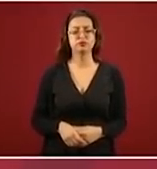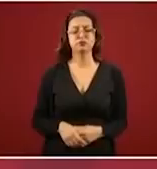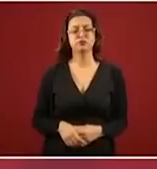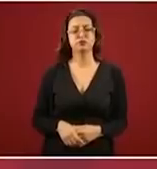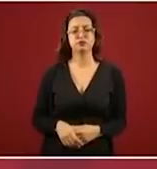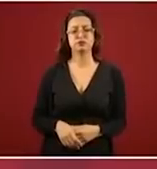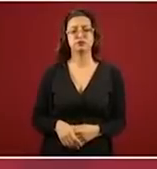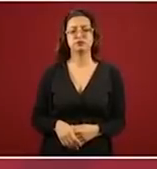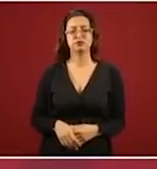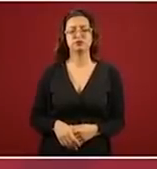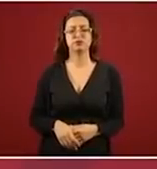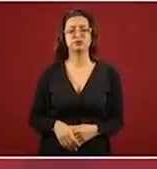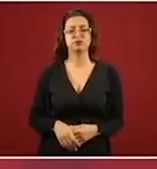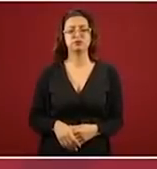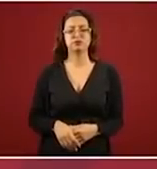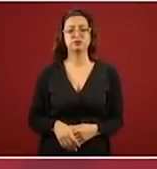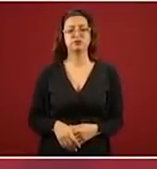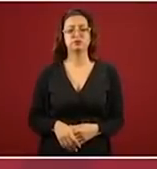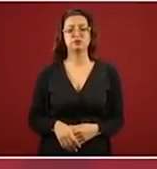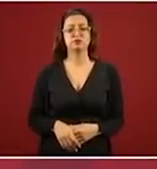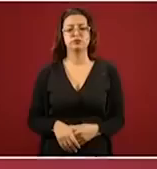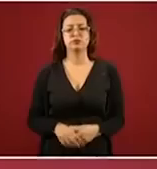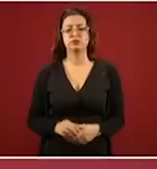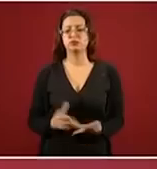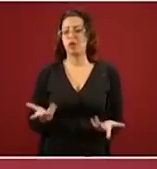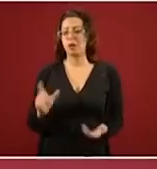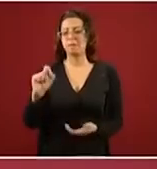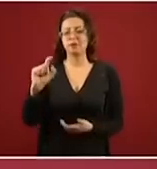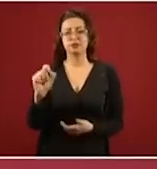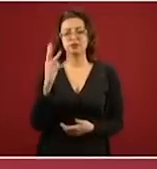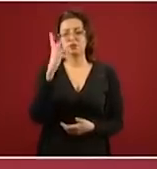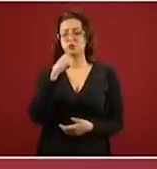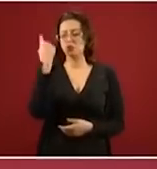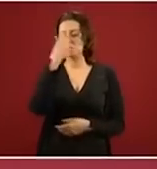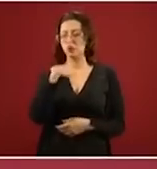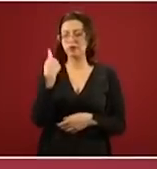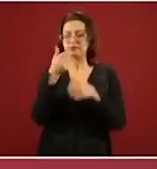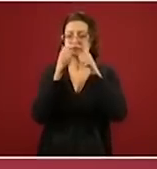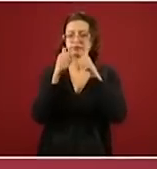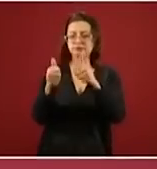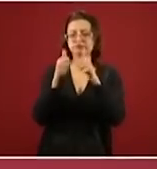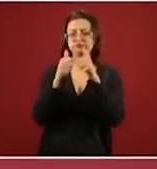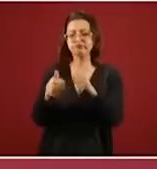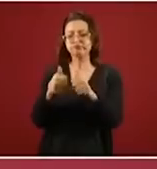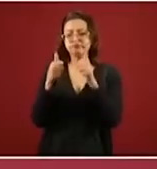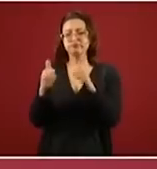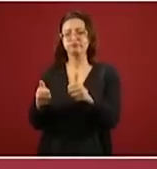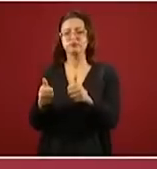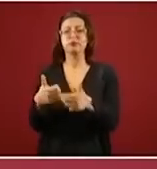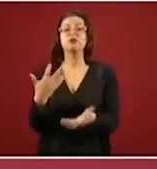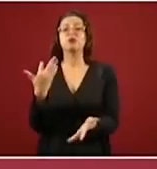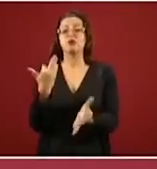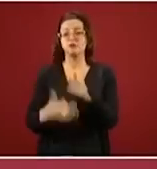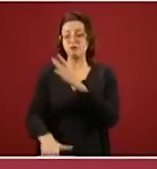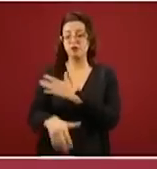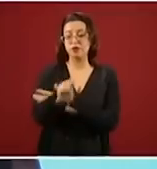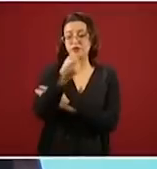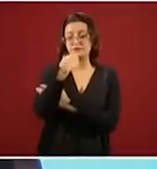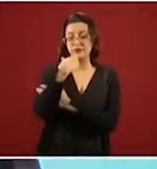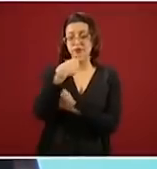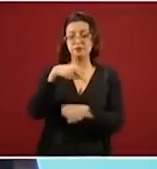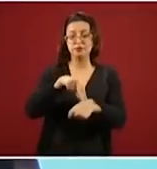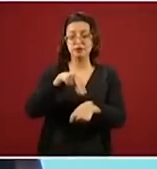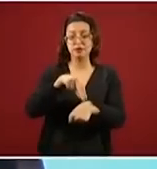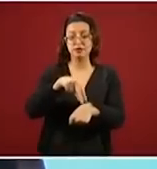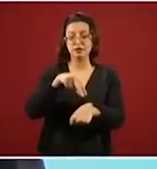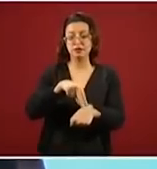atendiendo las 24 horas el problema de la falta de médicos